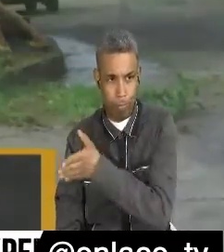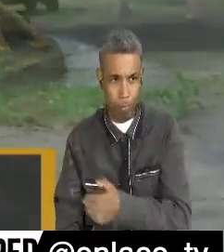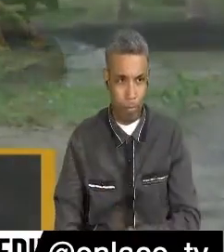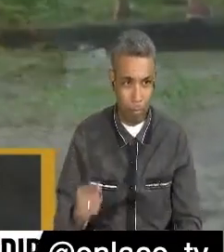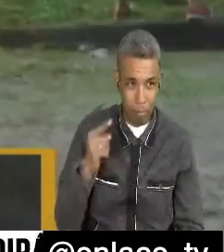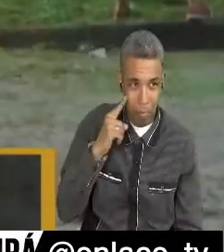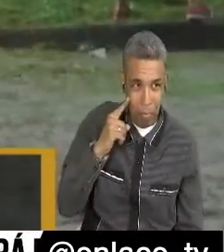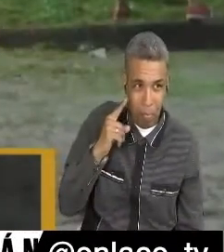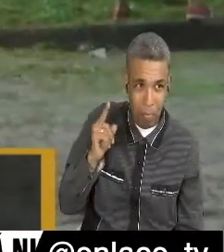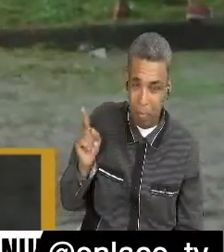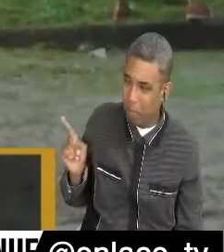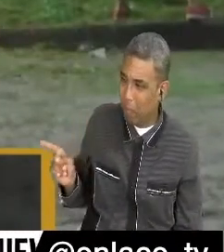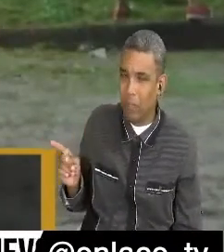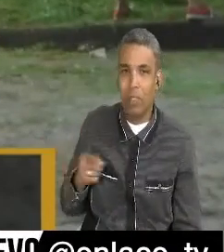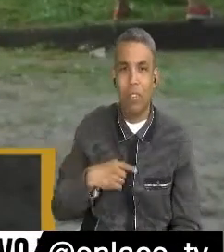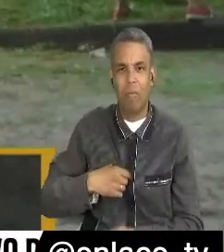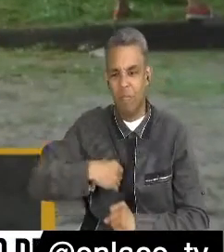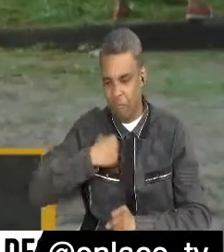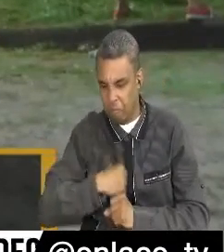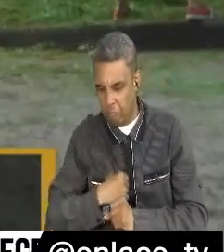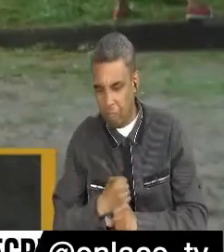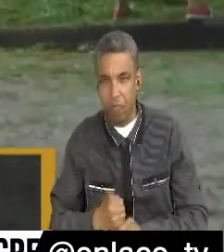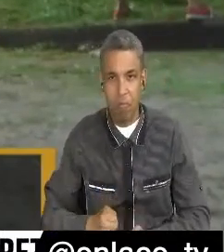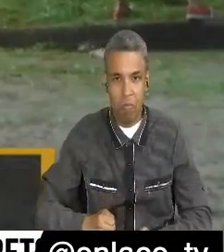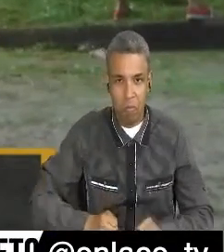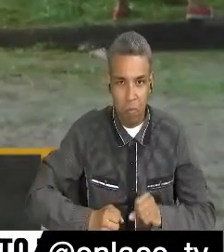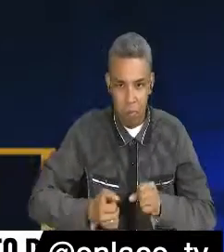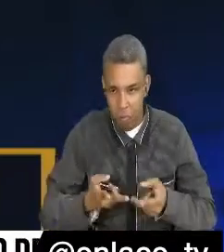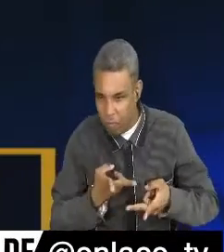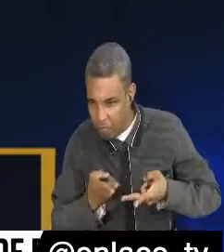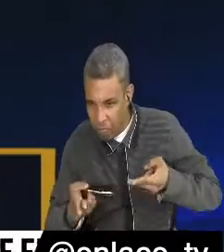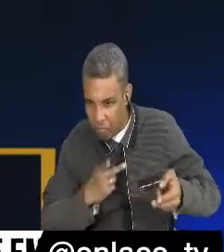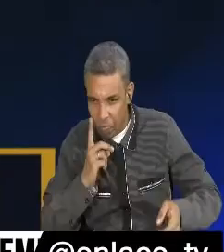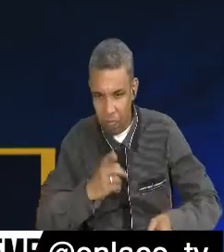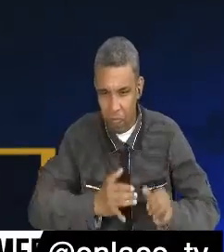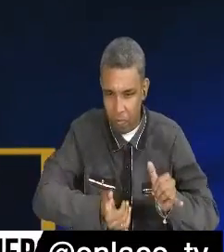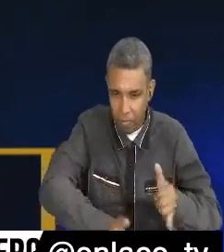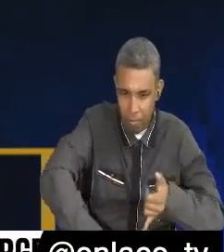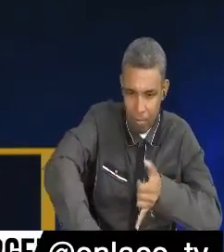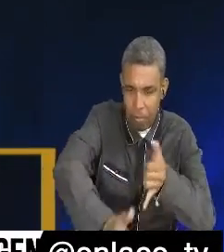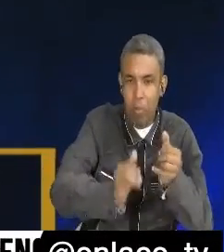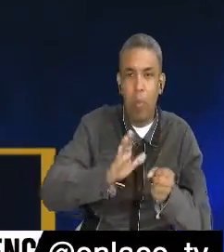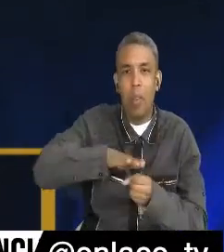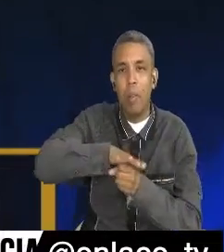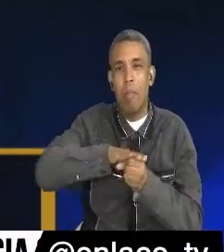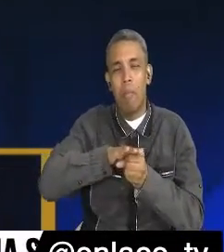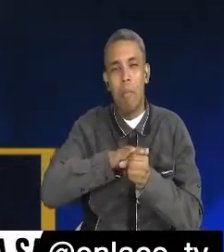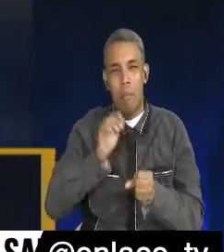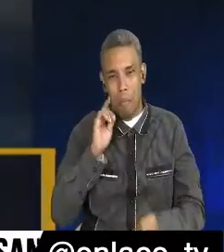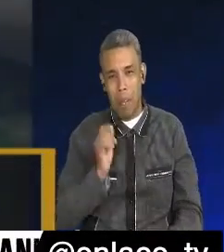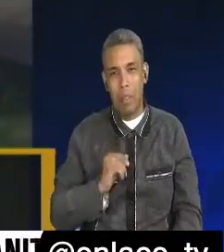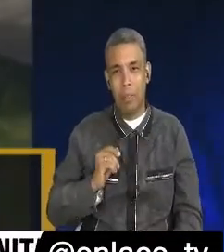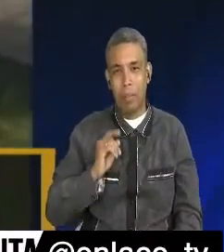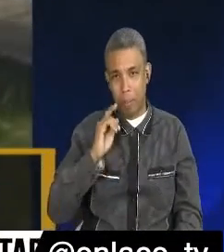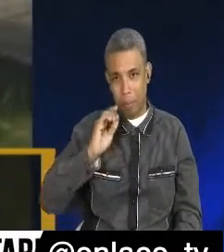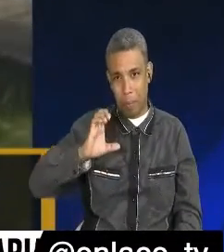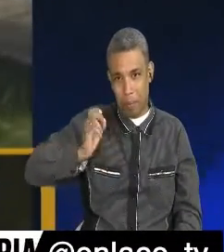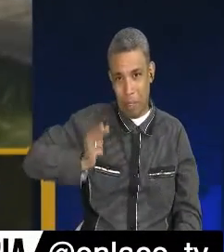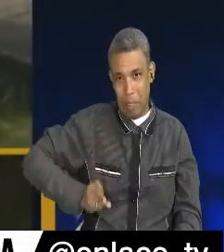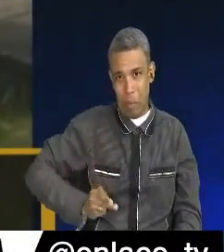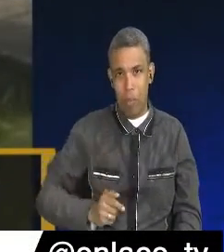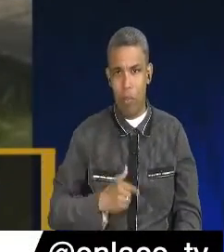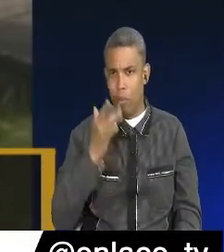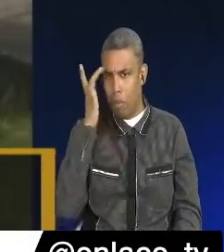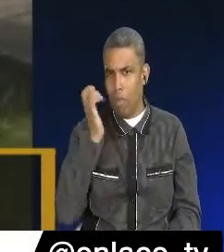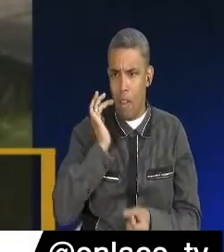que corresponden a las labores de limpieza que vienen adelantando los jóvenes en la polideportiva del barrio Chicó. Sin embargo, el escenario ya está limpio, pero no se han